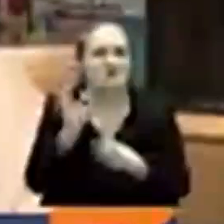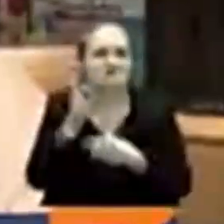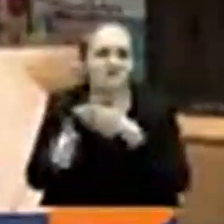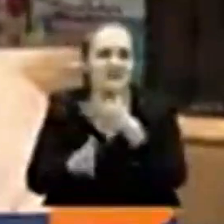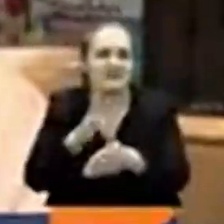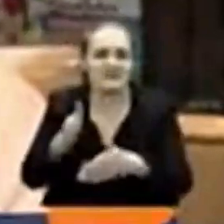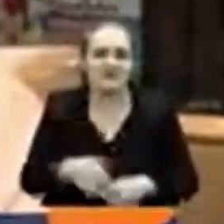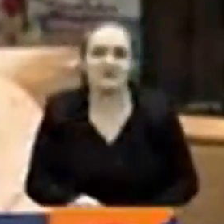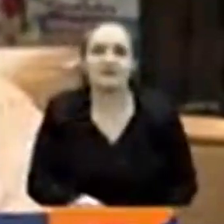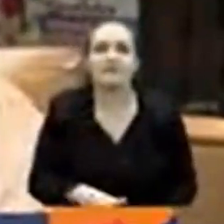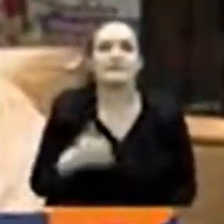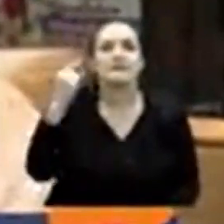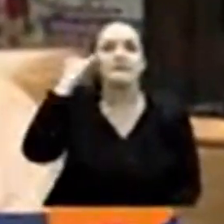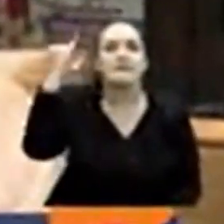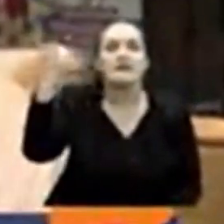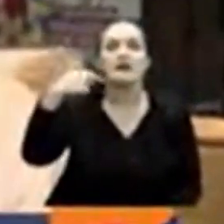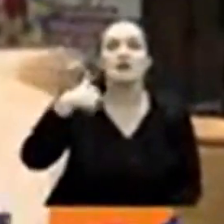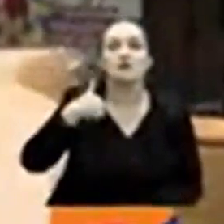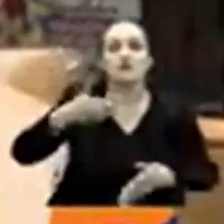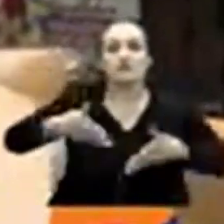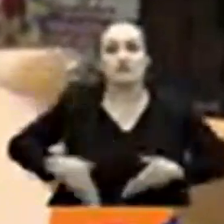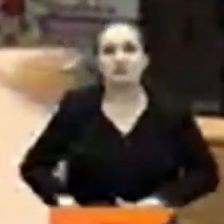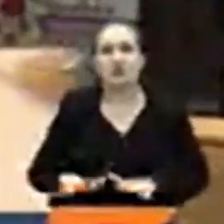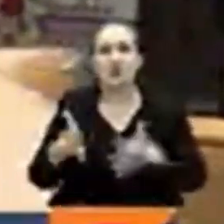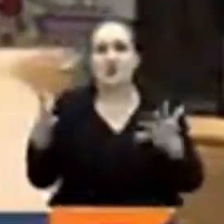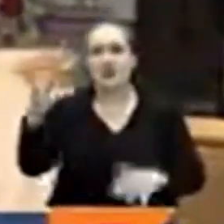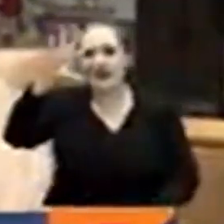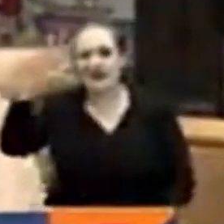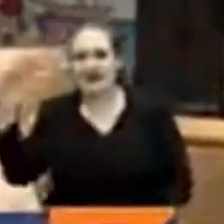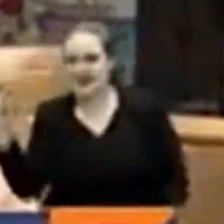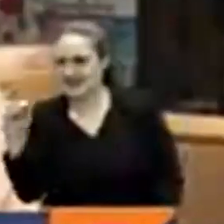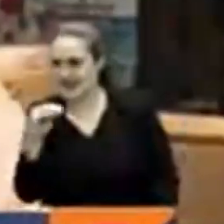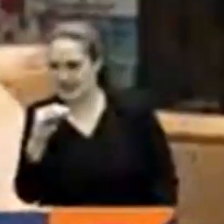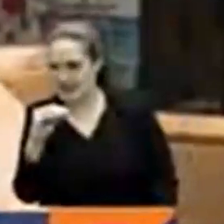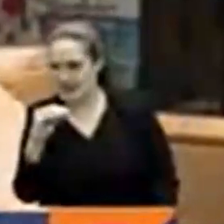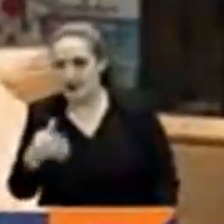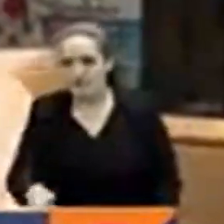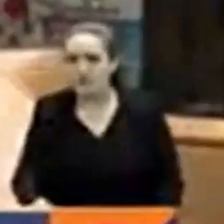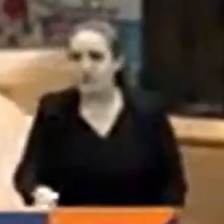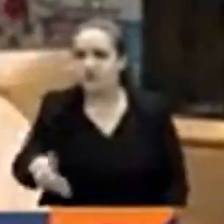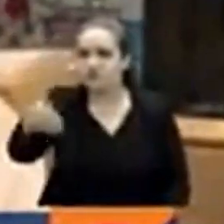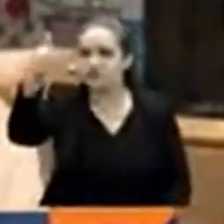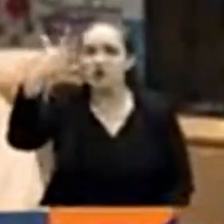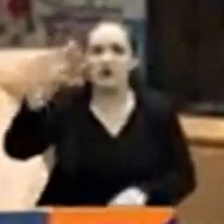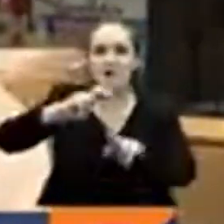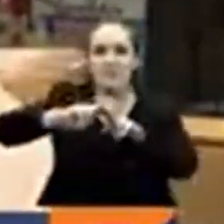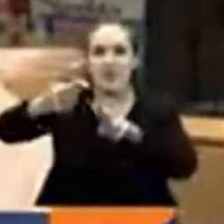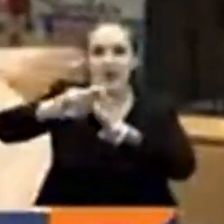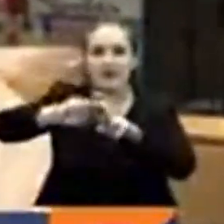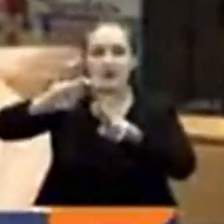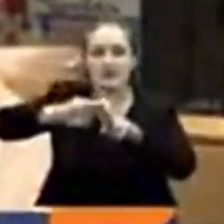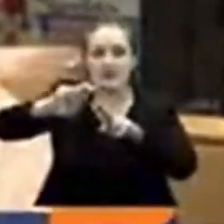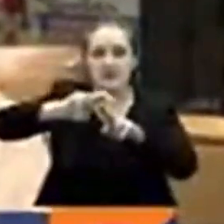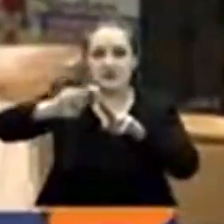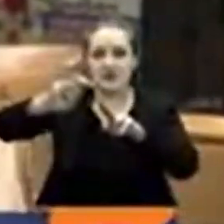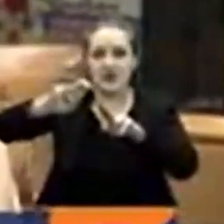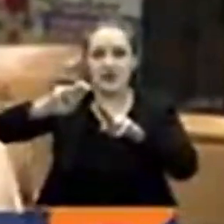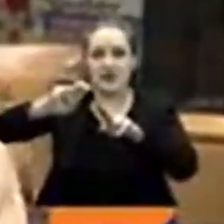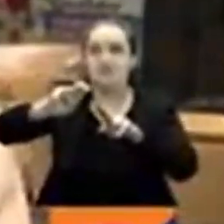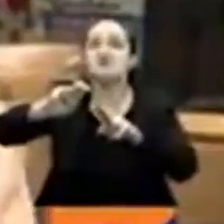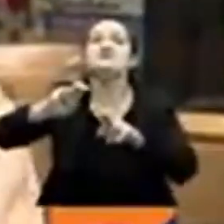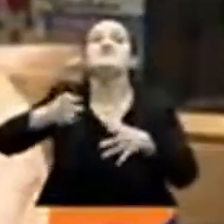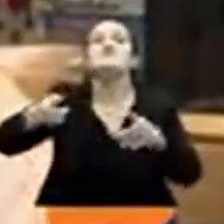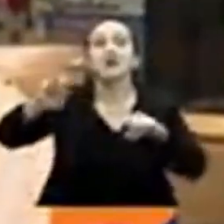Imagínate, yo nací en Quimba, Quindío, me crié en Manizales y viví muchos años. No, es que hace poquito tiempo me fui de aquí de